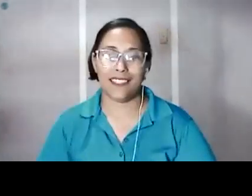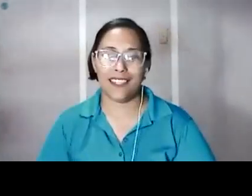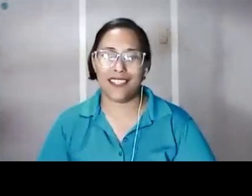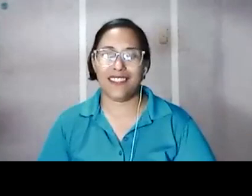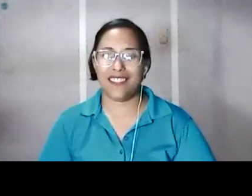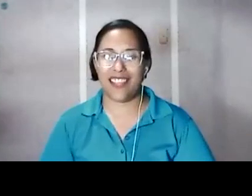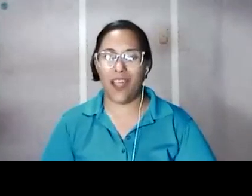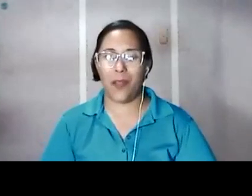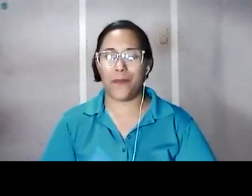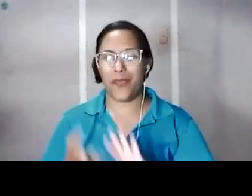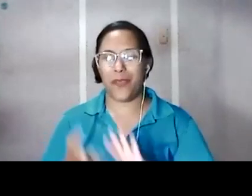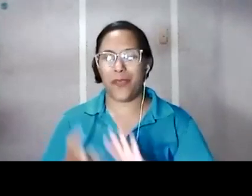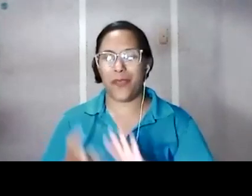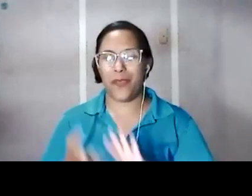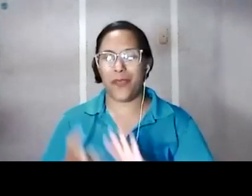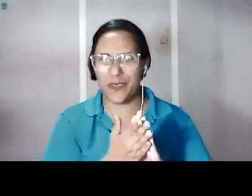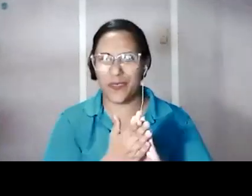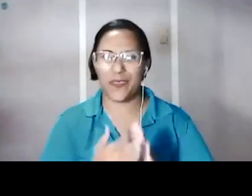ermitaña urbana,